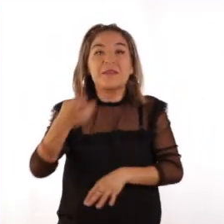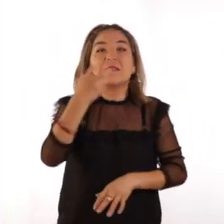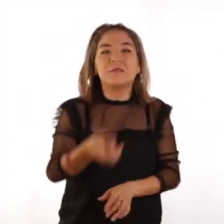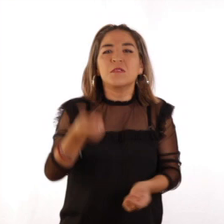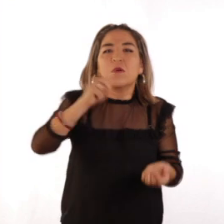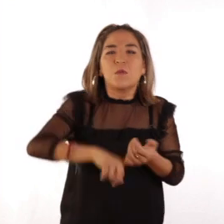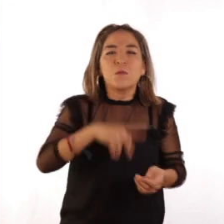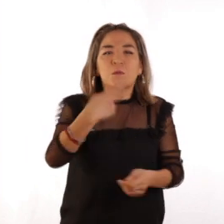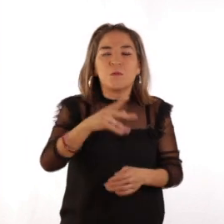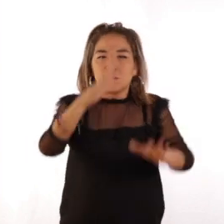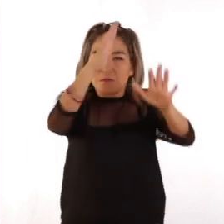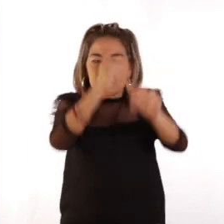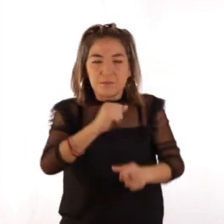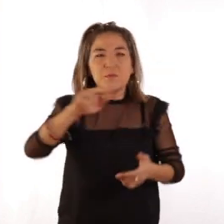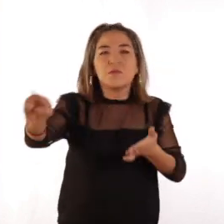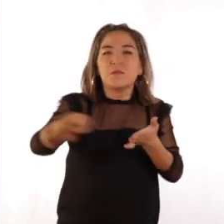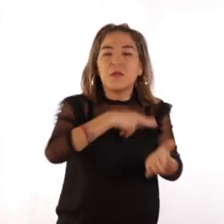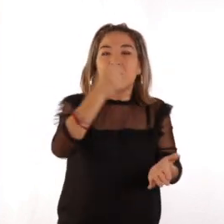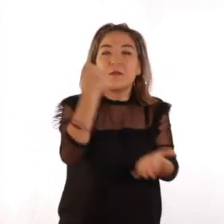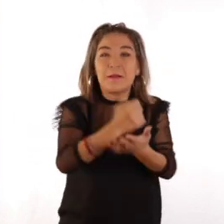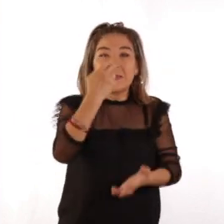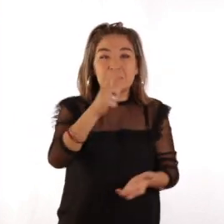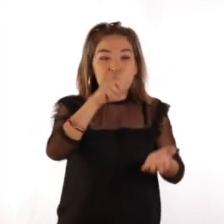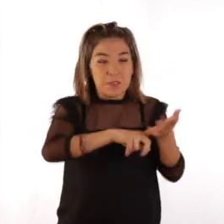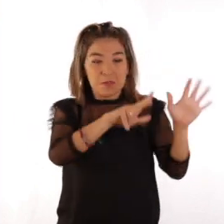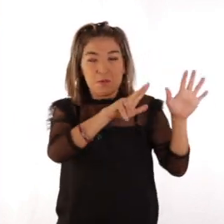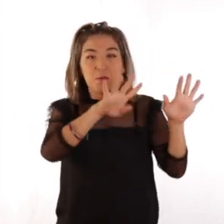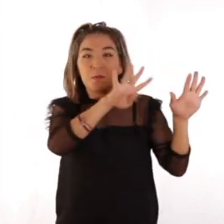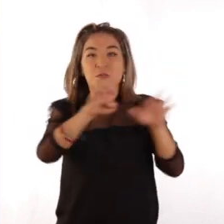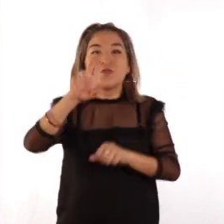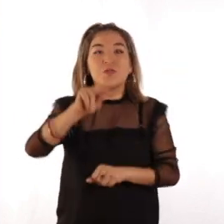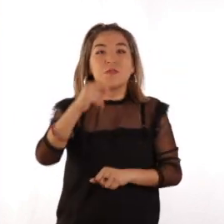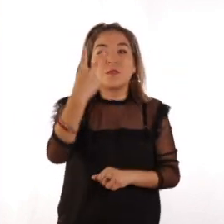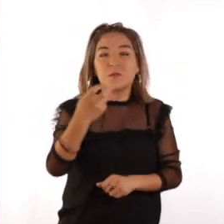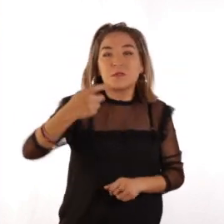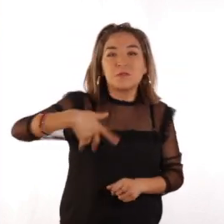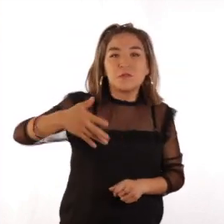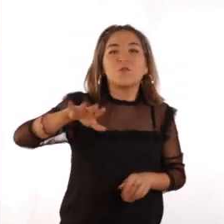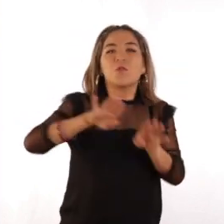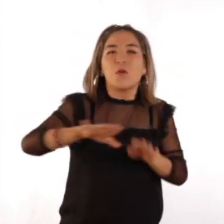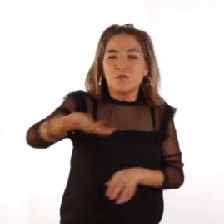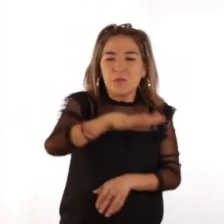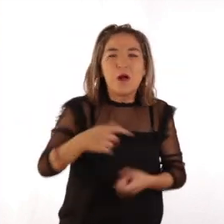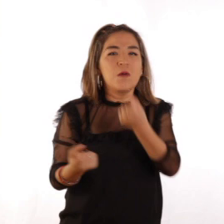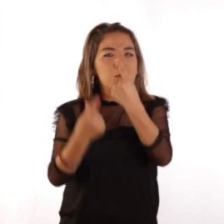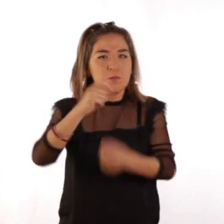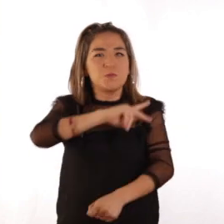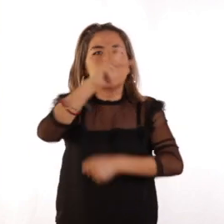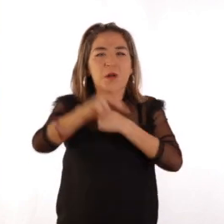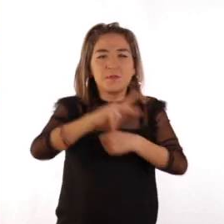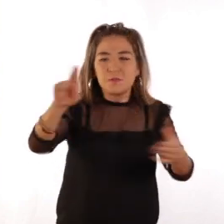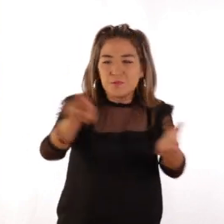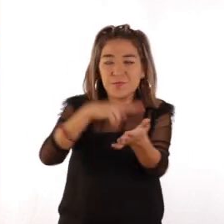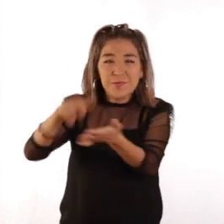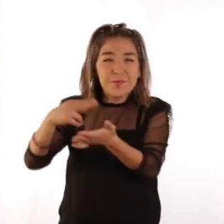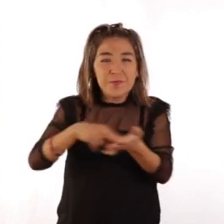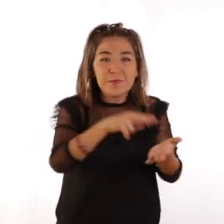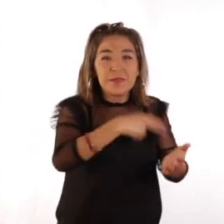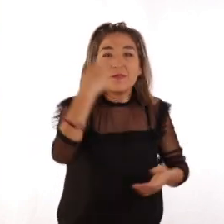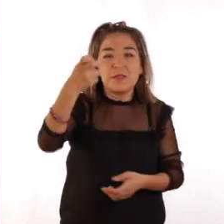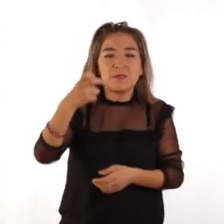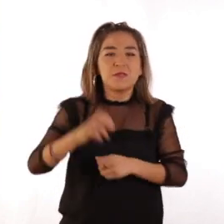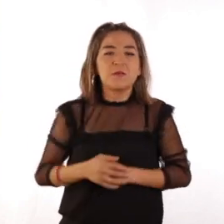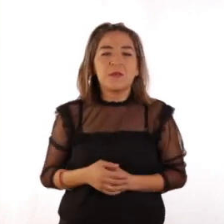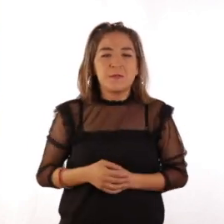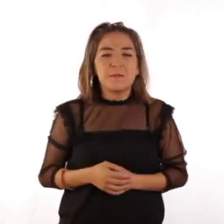un tratado de derecho del mar que se formalizó en 1982 entre la mayor parte de los países